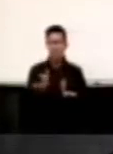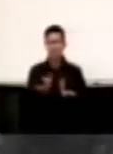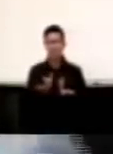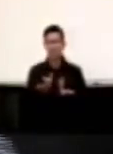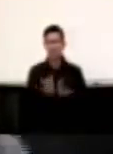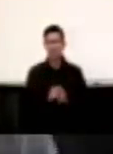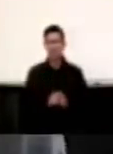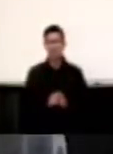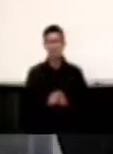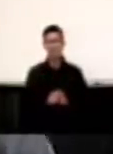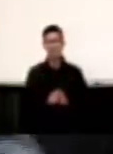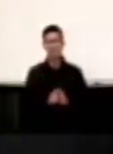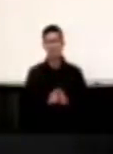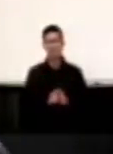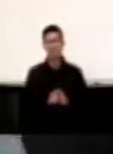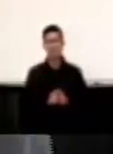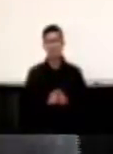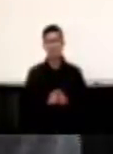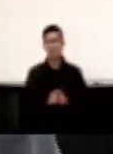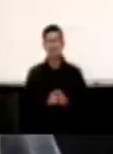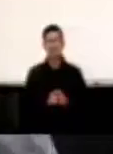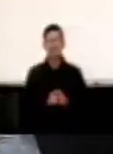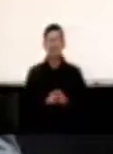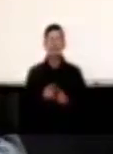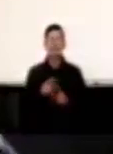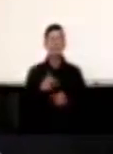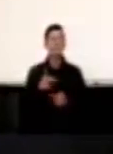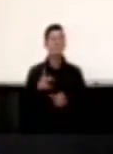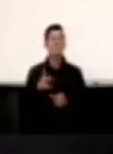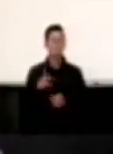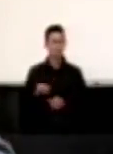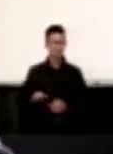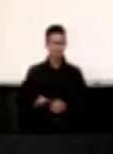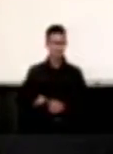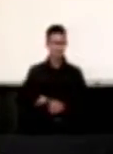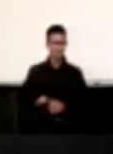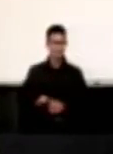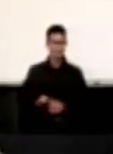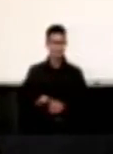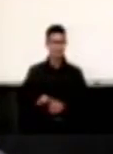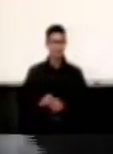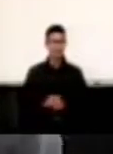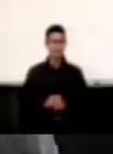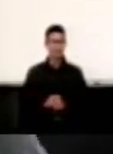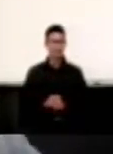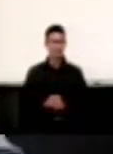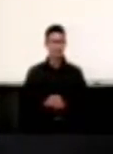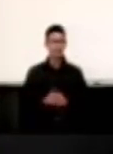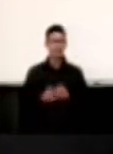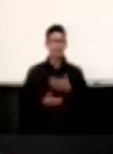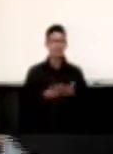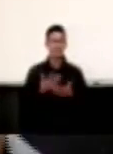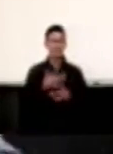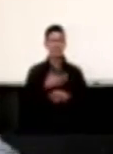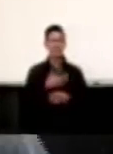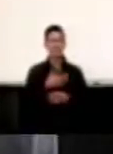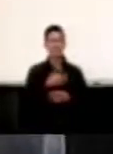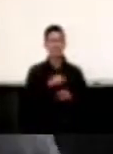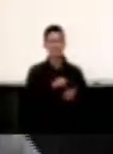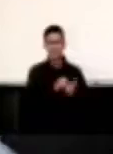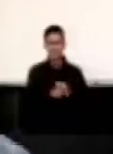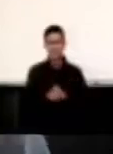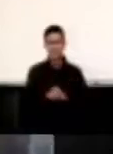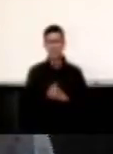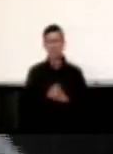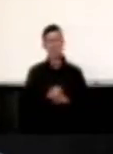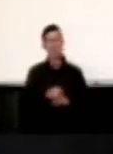transformó fue eso. Sin embargo, lo interesante que también es consecuencia de esta transformación, de las reglas, de la